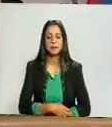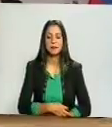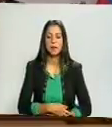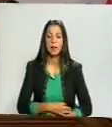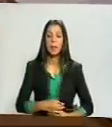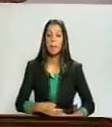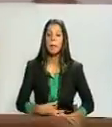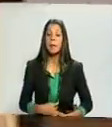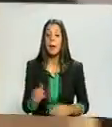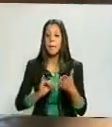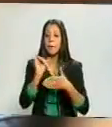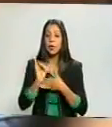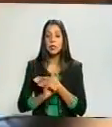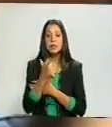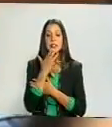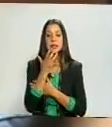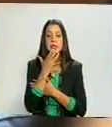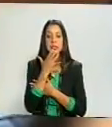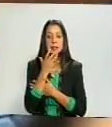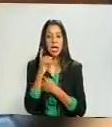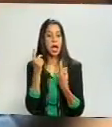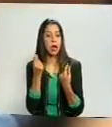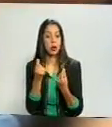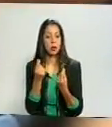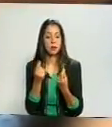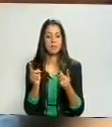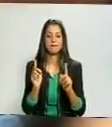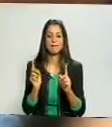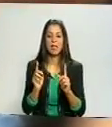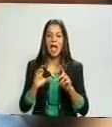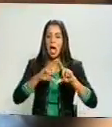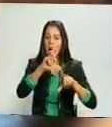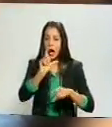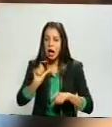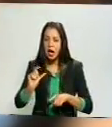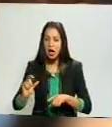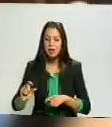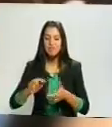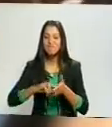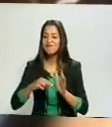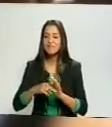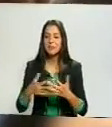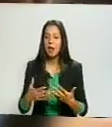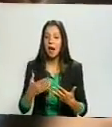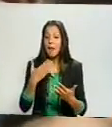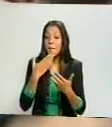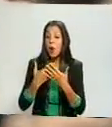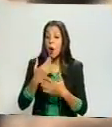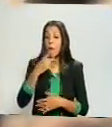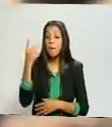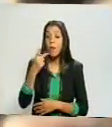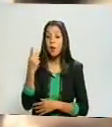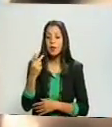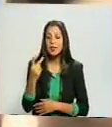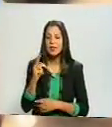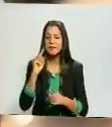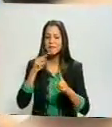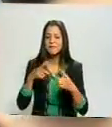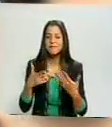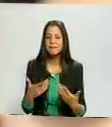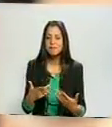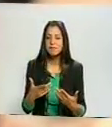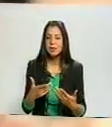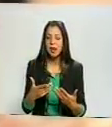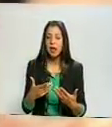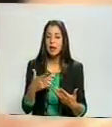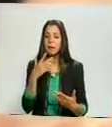Pero más que un proyecto económico, el arco minero Orinoco es una propuesta política para construir un